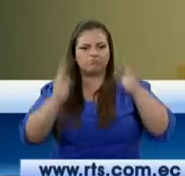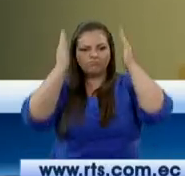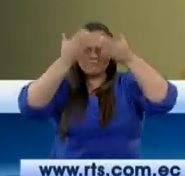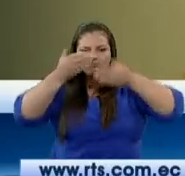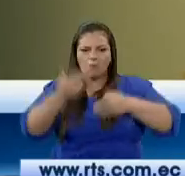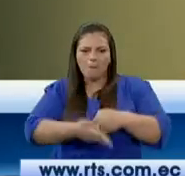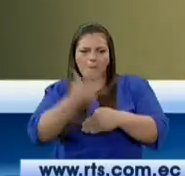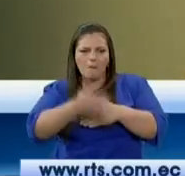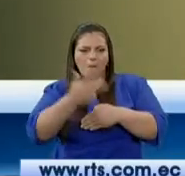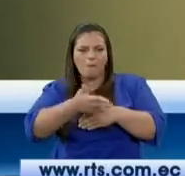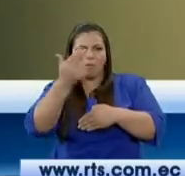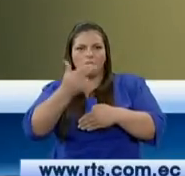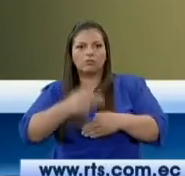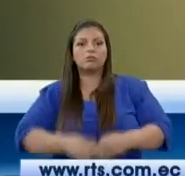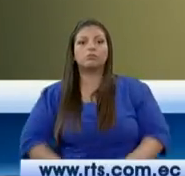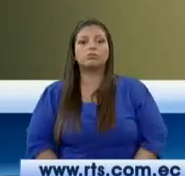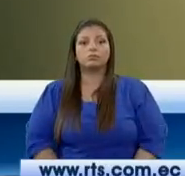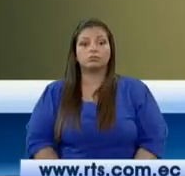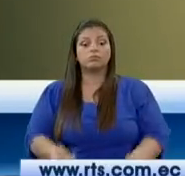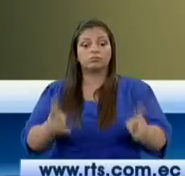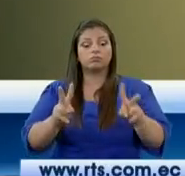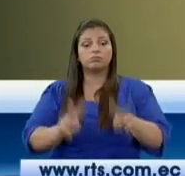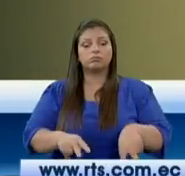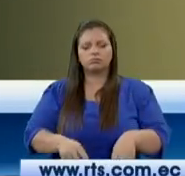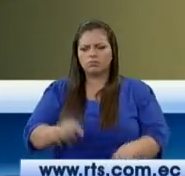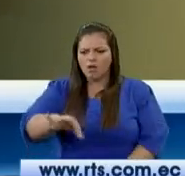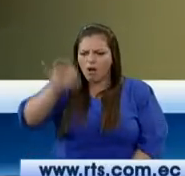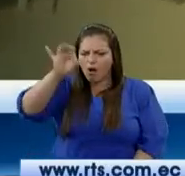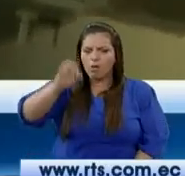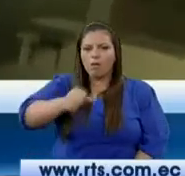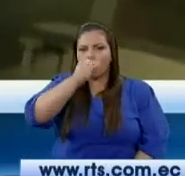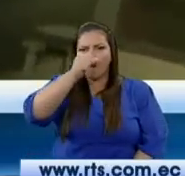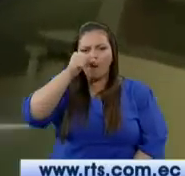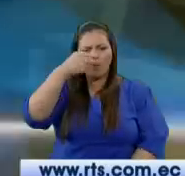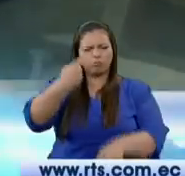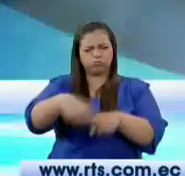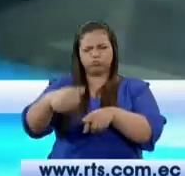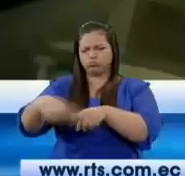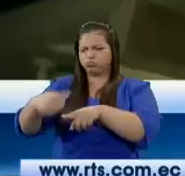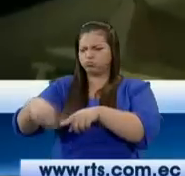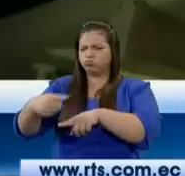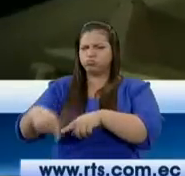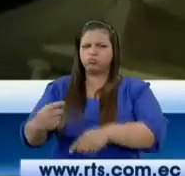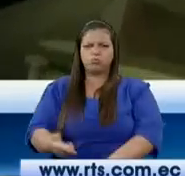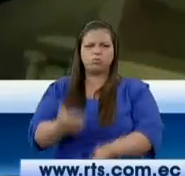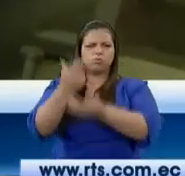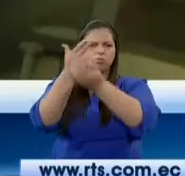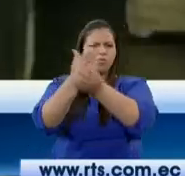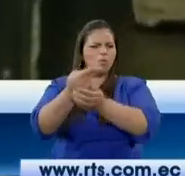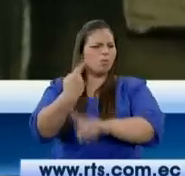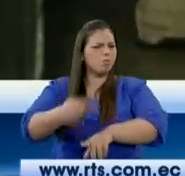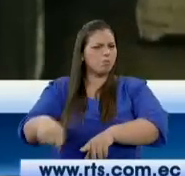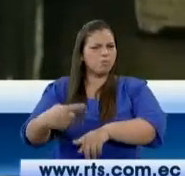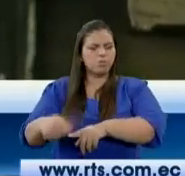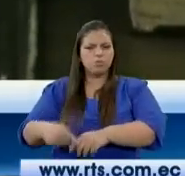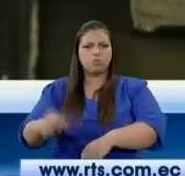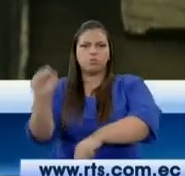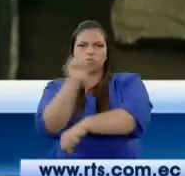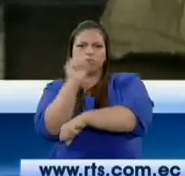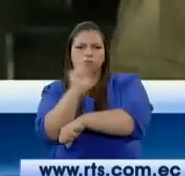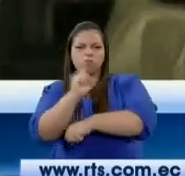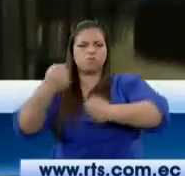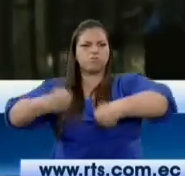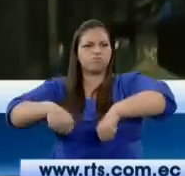se decomisaron gran cantidad de droga, armas de fuego, varios automotores y motocicletas y